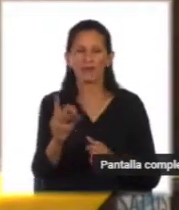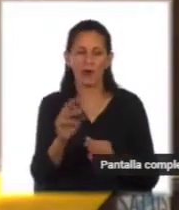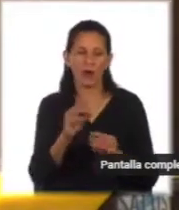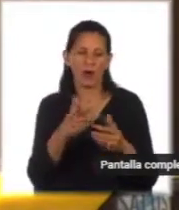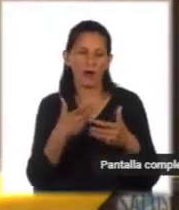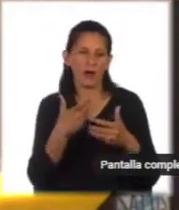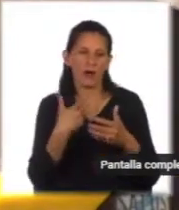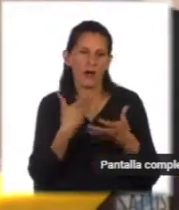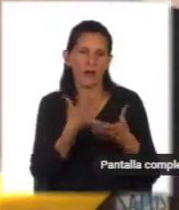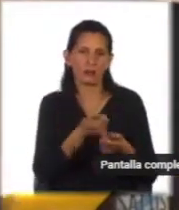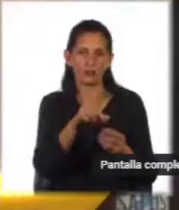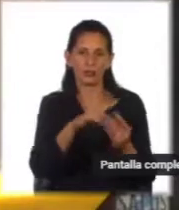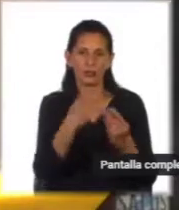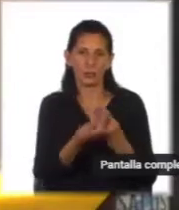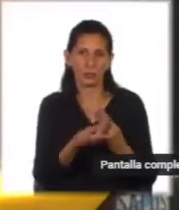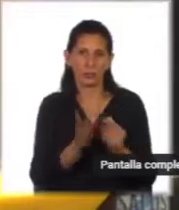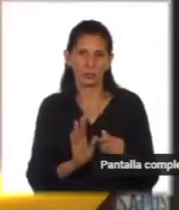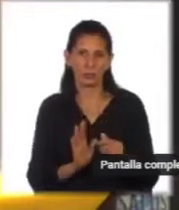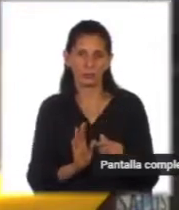proyecto.